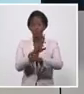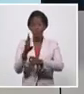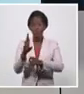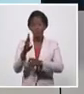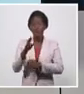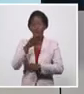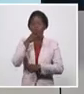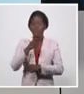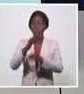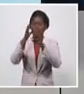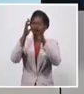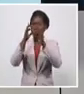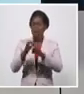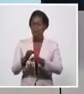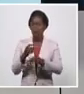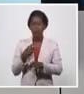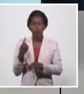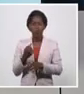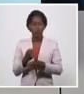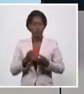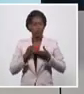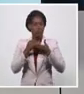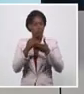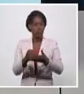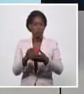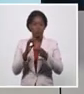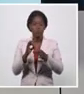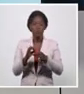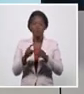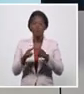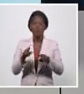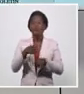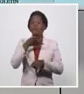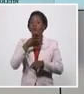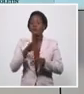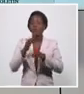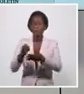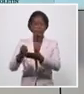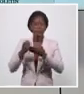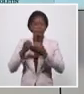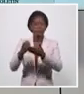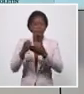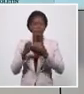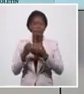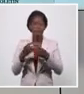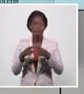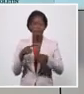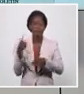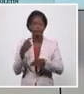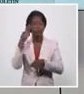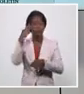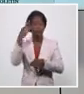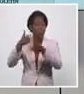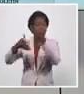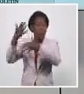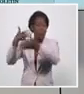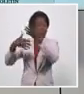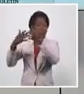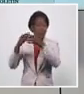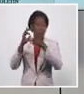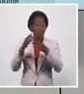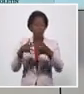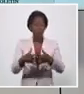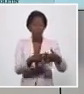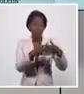cuando toda Cuba lloraba a los que fueron asesinados en el vapor La Cubre, ese barco contra el que la CIA organizó uno de los más